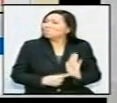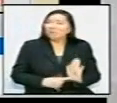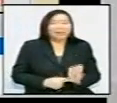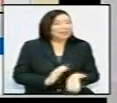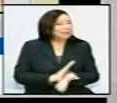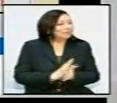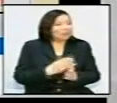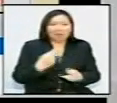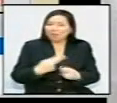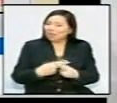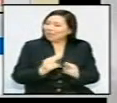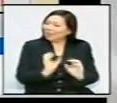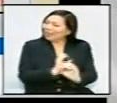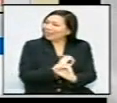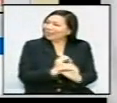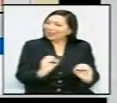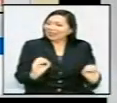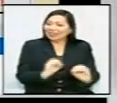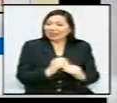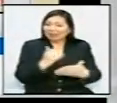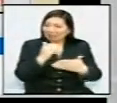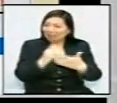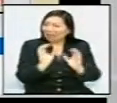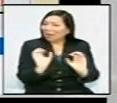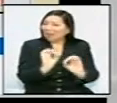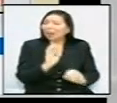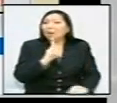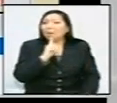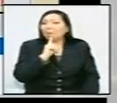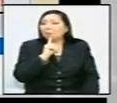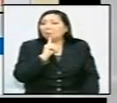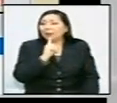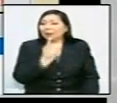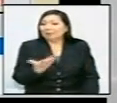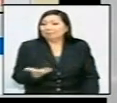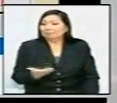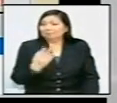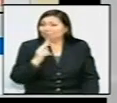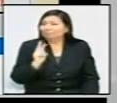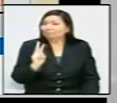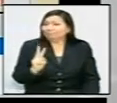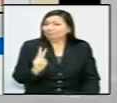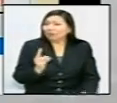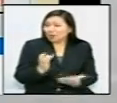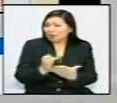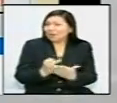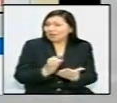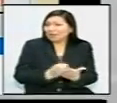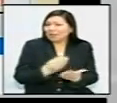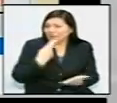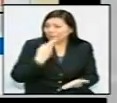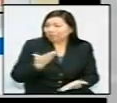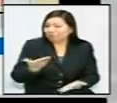mi nombre en ninguna de las cláusulas. Pueden ver ahí el contrato.